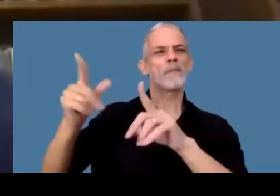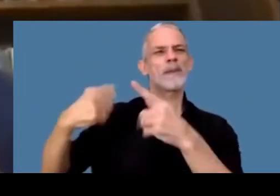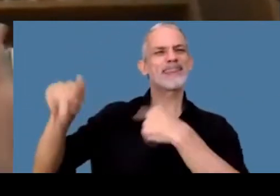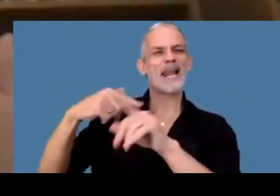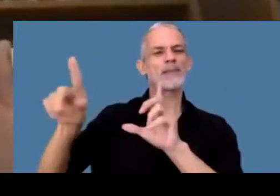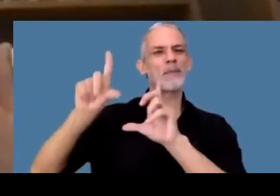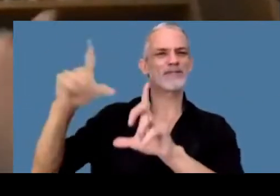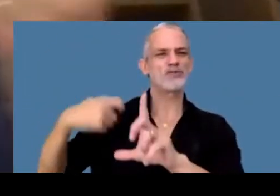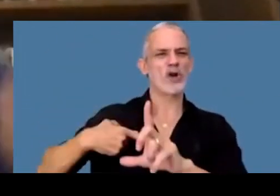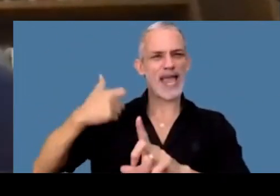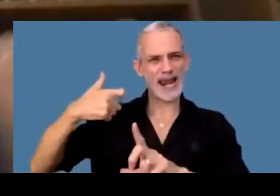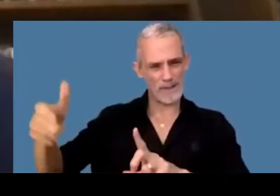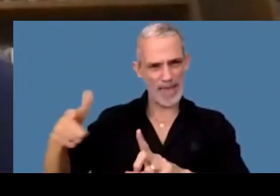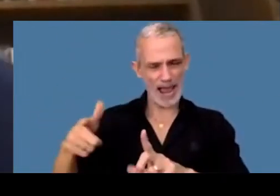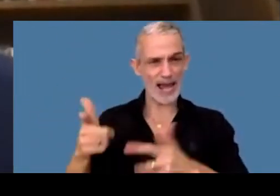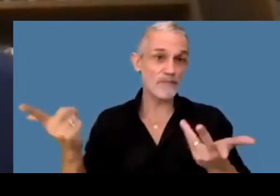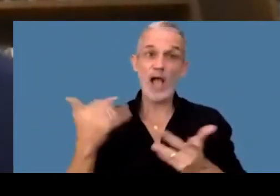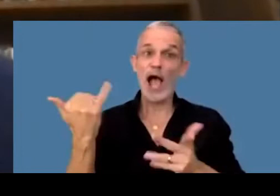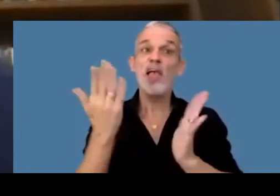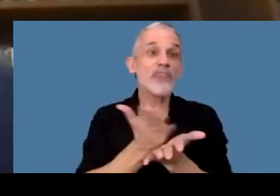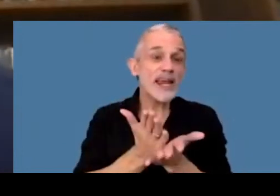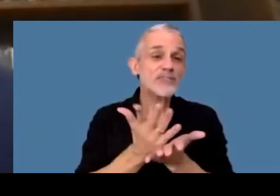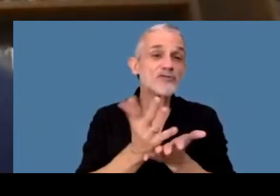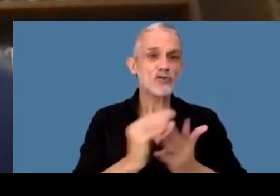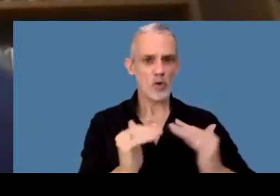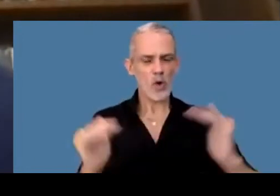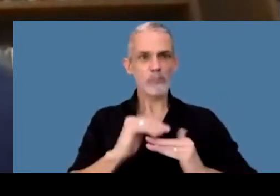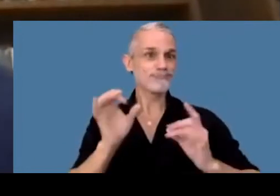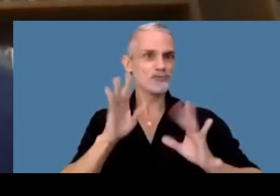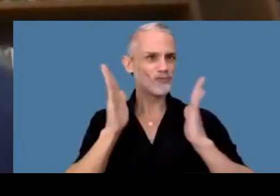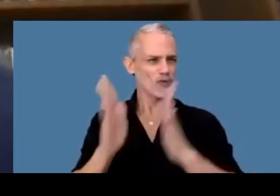perdón, determinados derechos o facultades exclusivas,